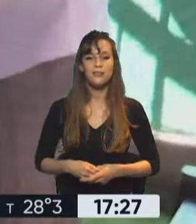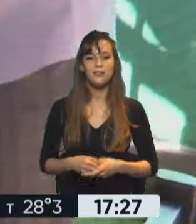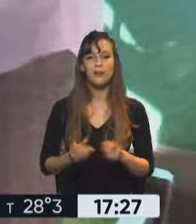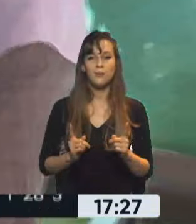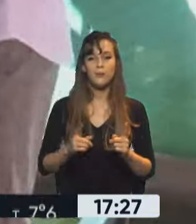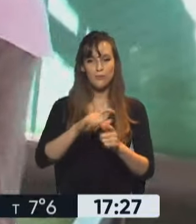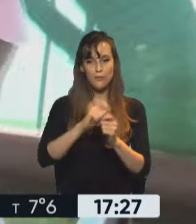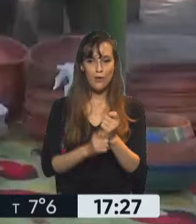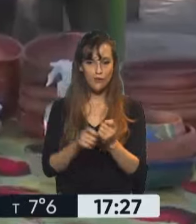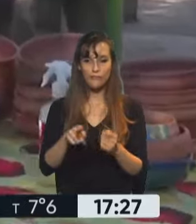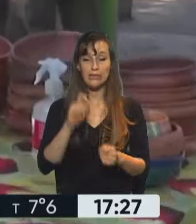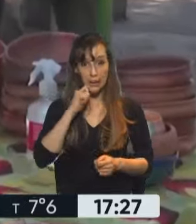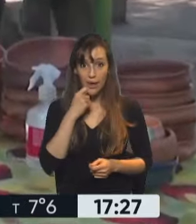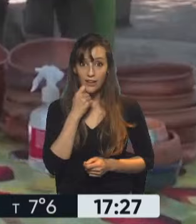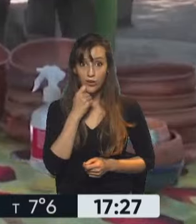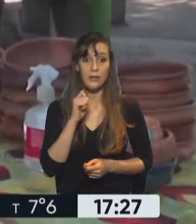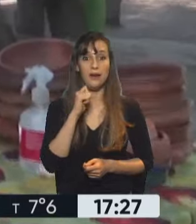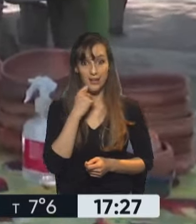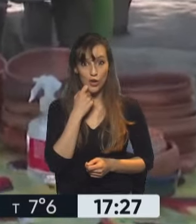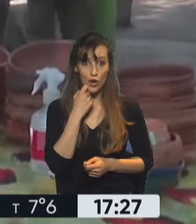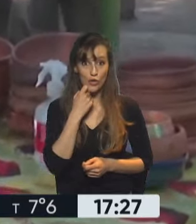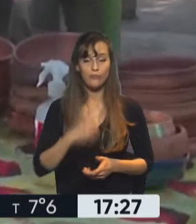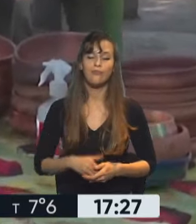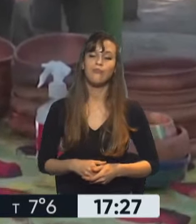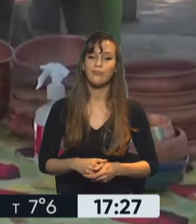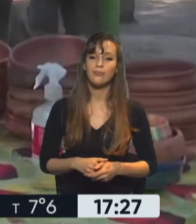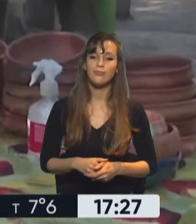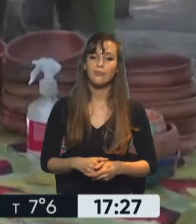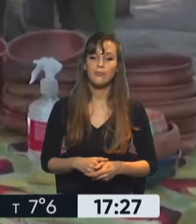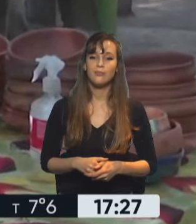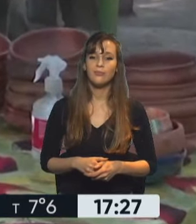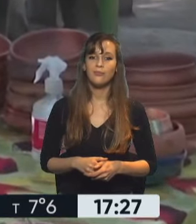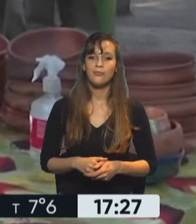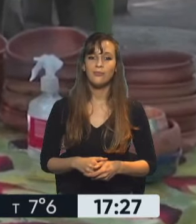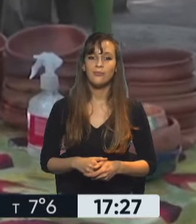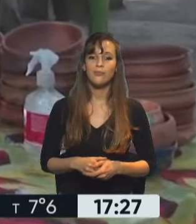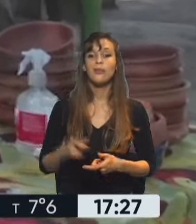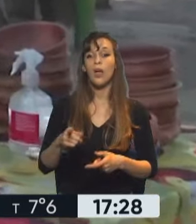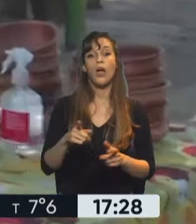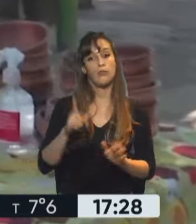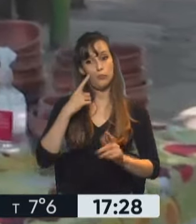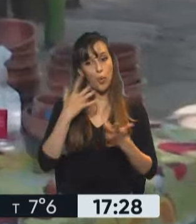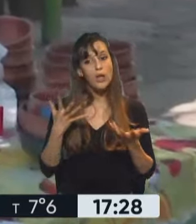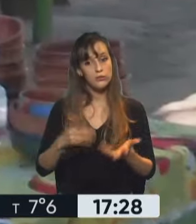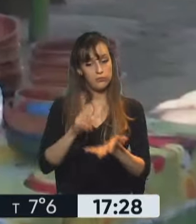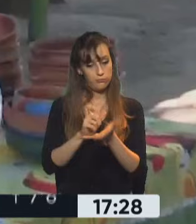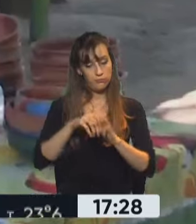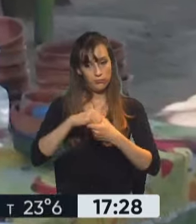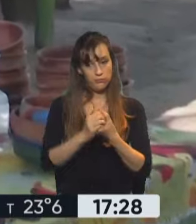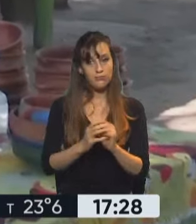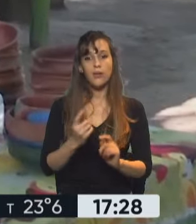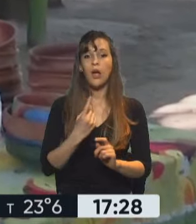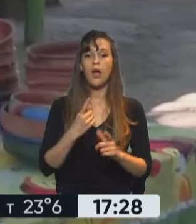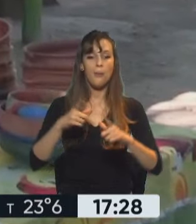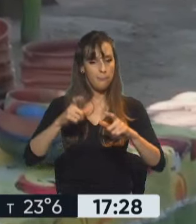Pero estaban riquísimos. ¿Estaba rico? Esta fue la bienvenida, mirá, ahí estamos con todos los protocolos, ¿por qué? Porque cada uno se agarraba su